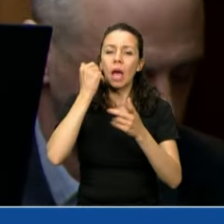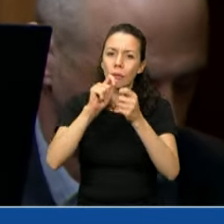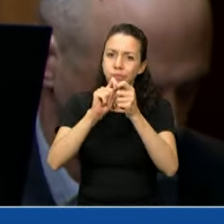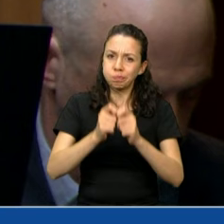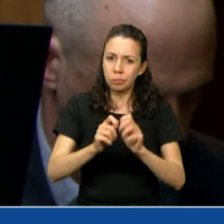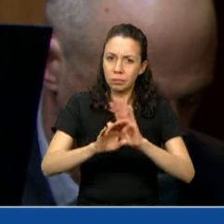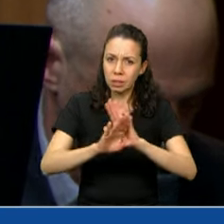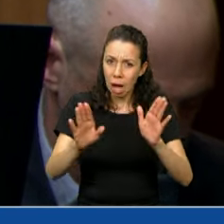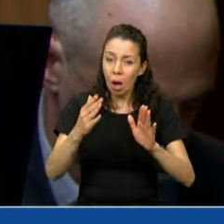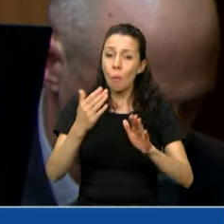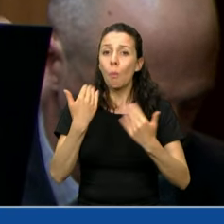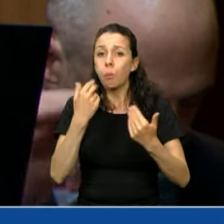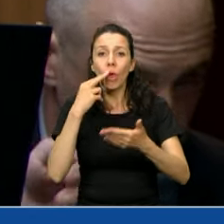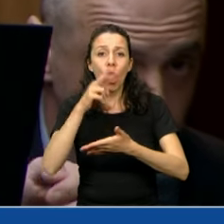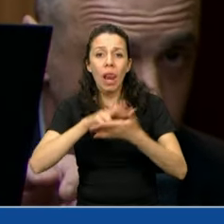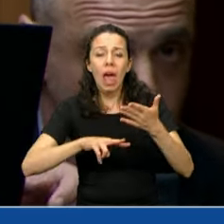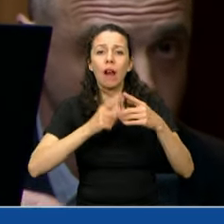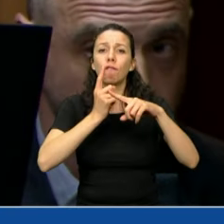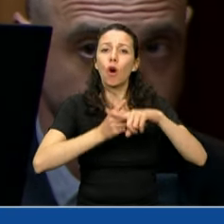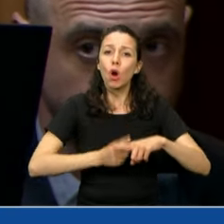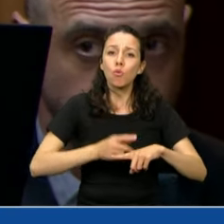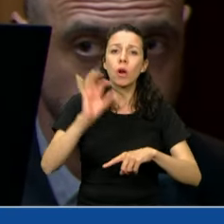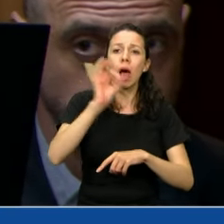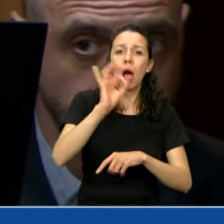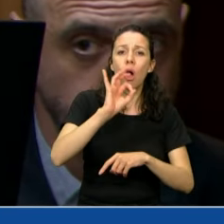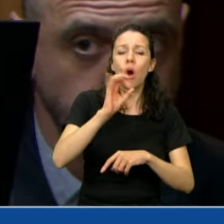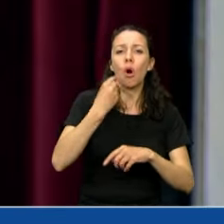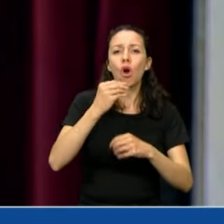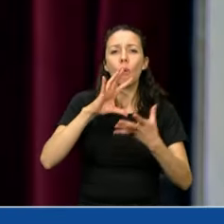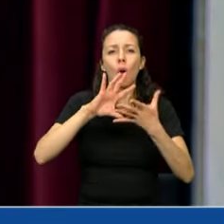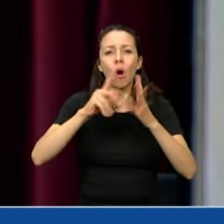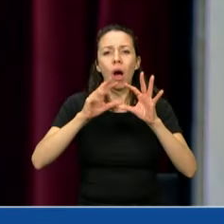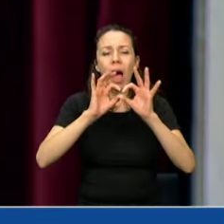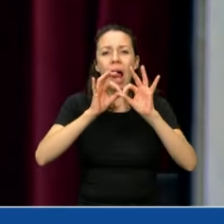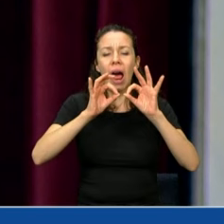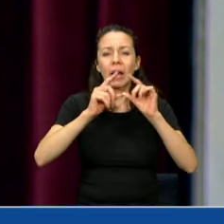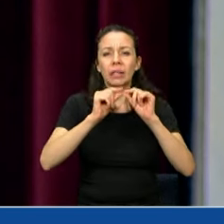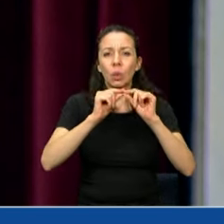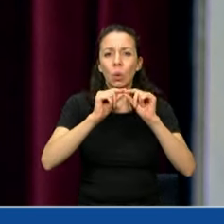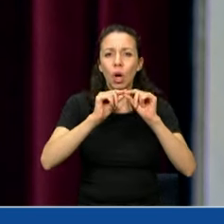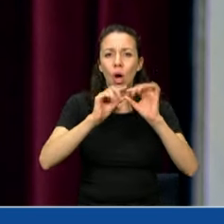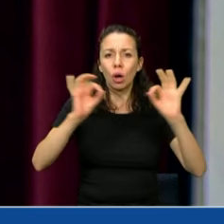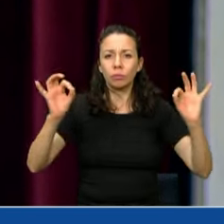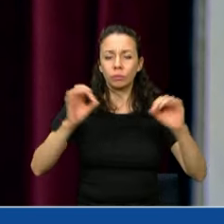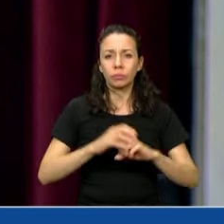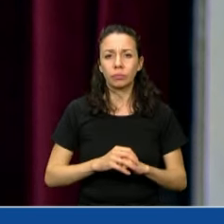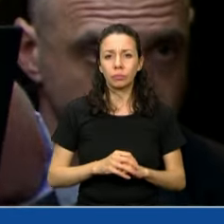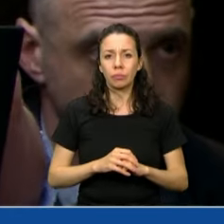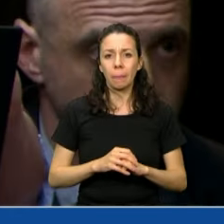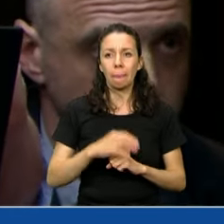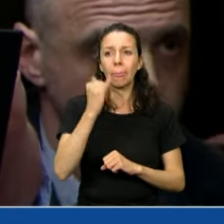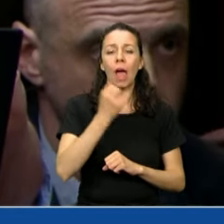o puedo leer la fórmula o cómo quedaría redactado el artículo por favor lea cómo queda redactado el artículo hay